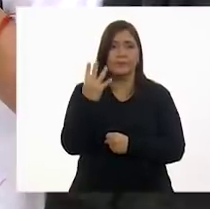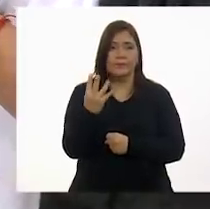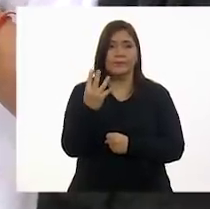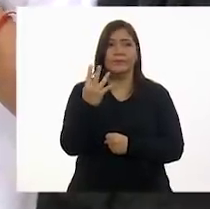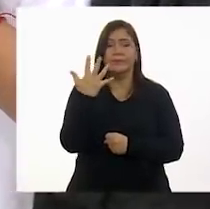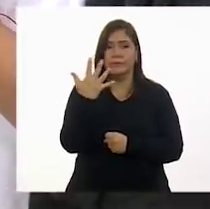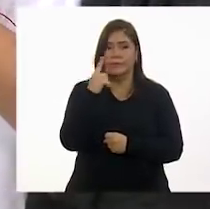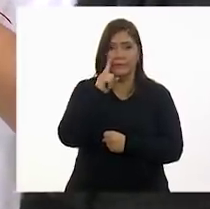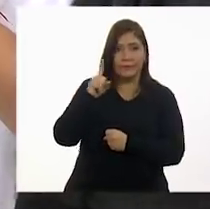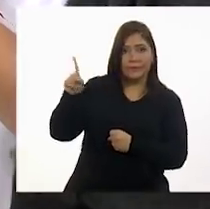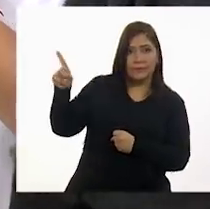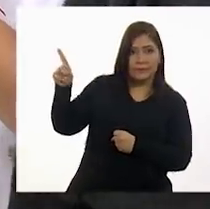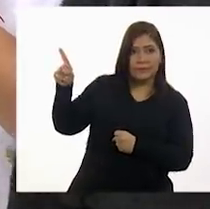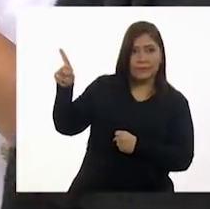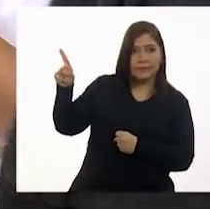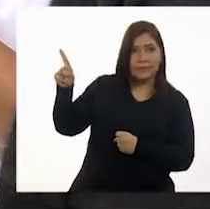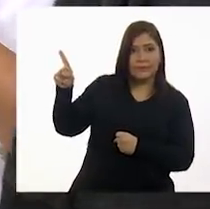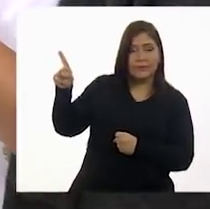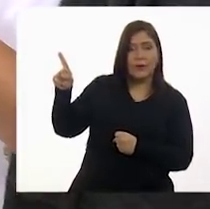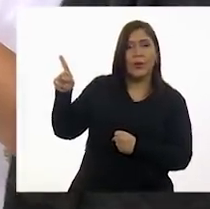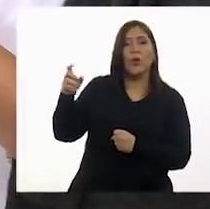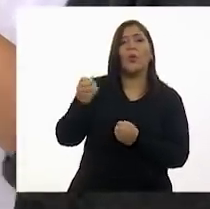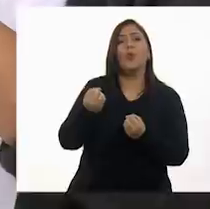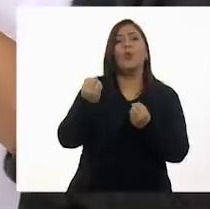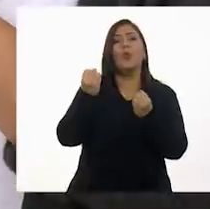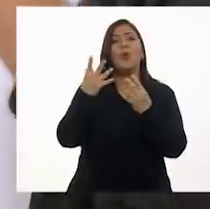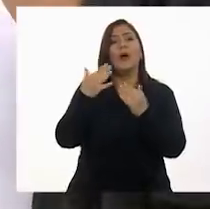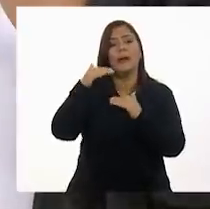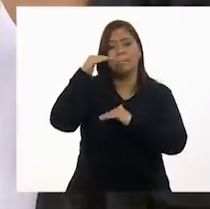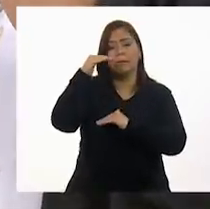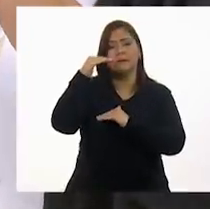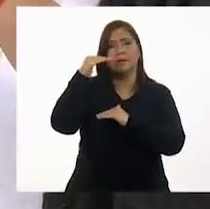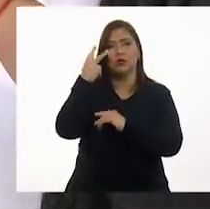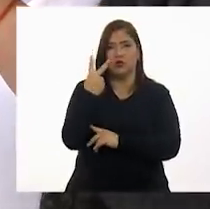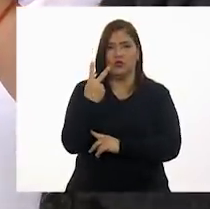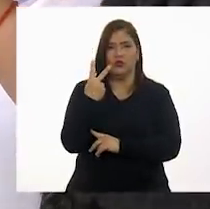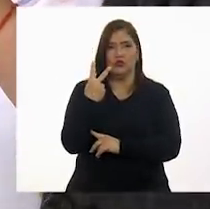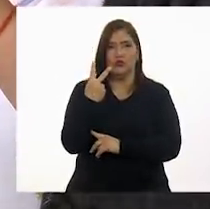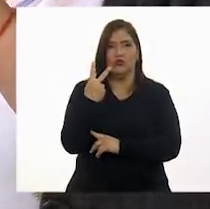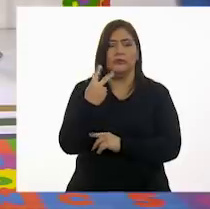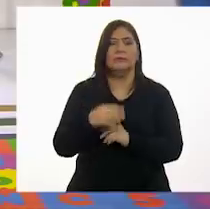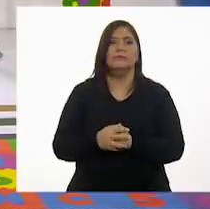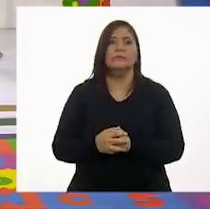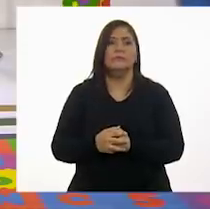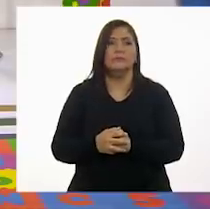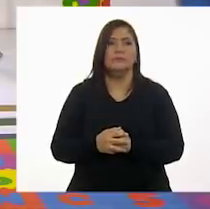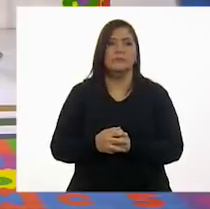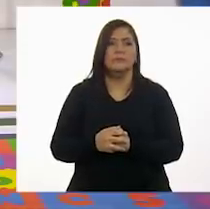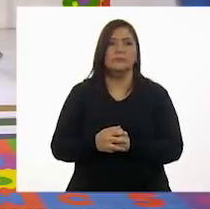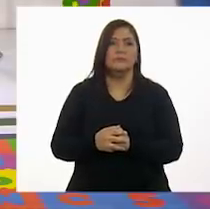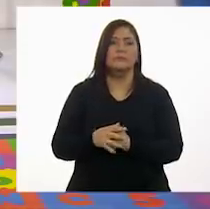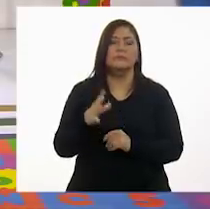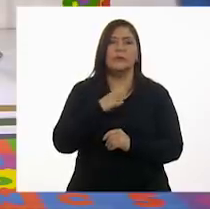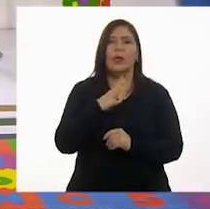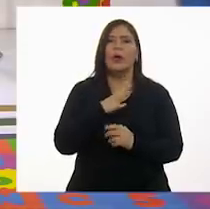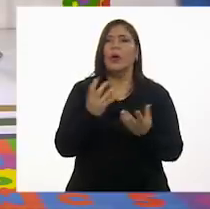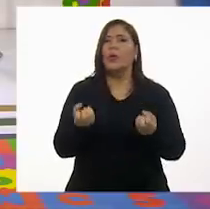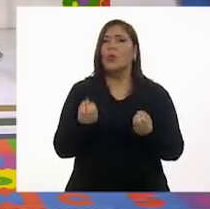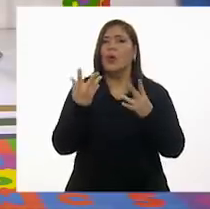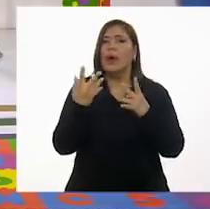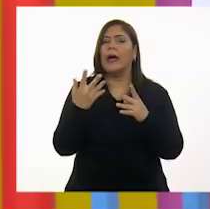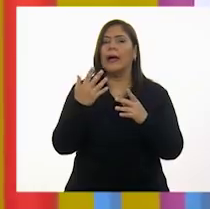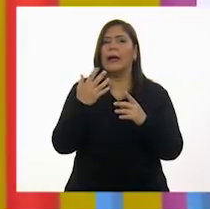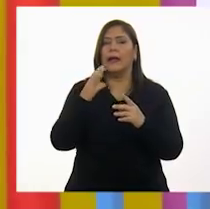cuatro y cinco. ¿Y tiene cuántas bases? Dos. Muy bien, dos bases. ¿Y tiene